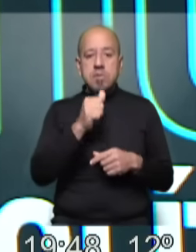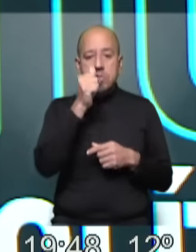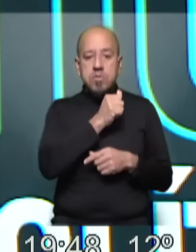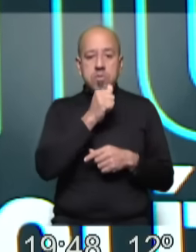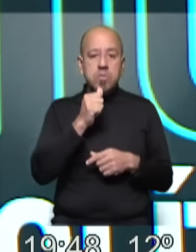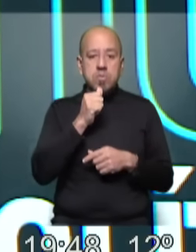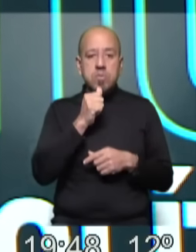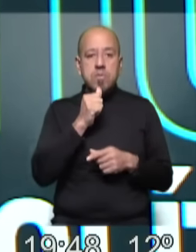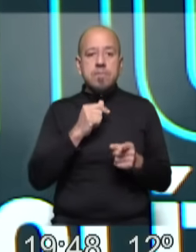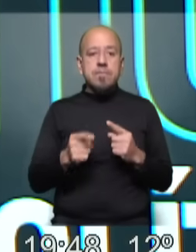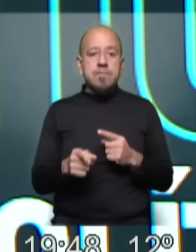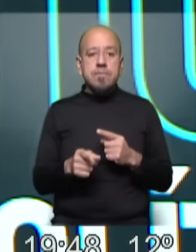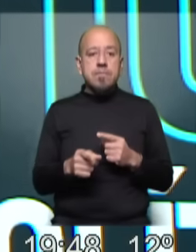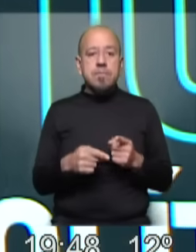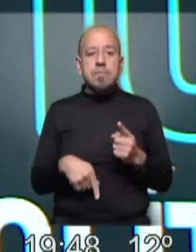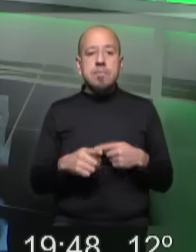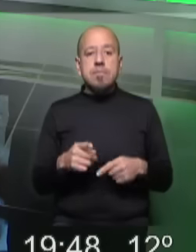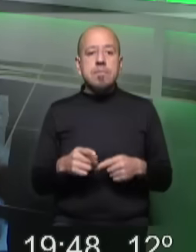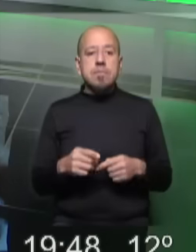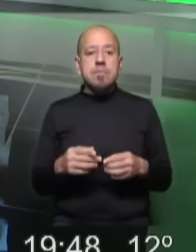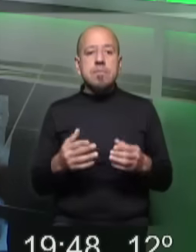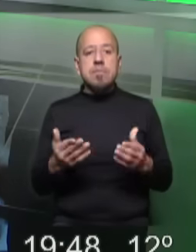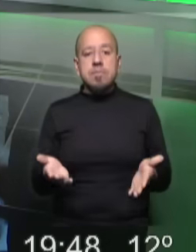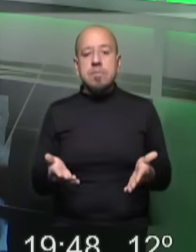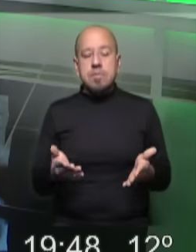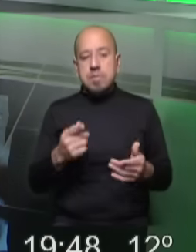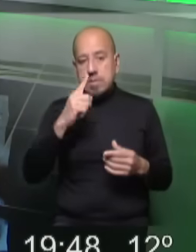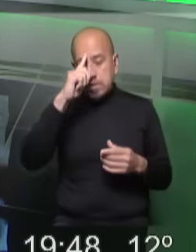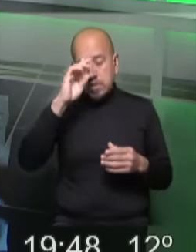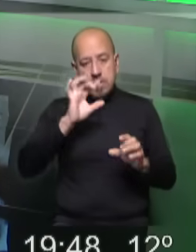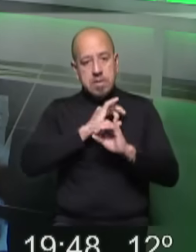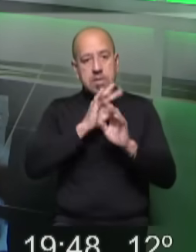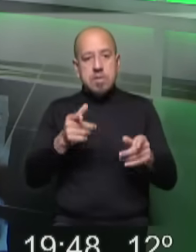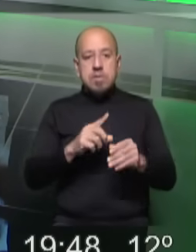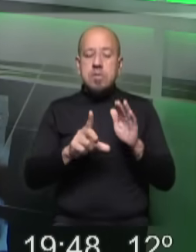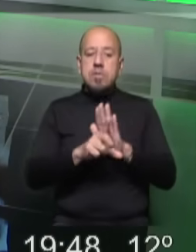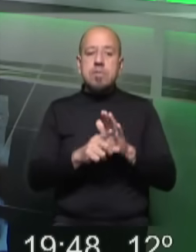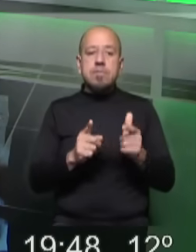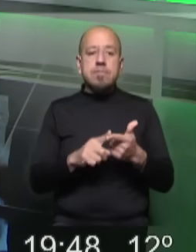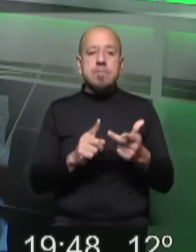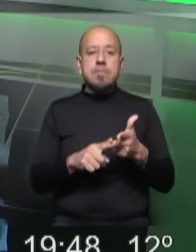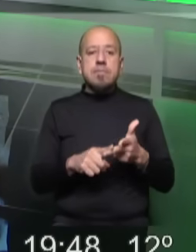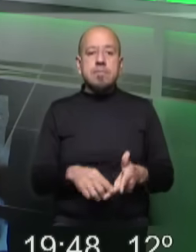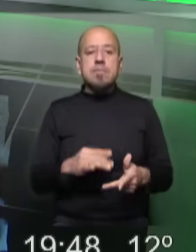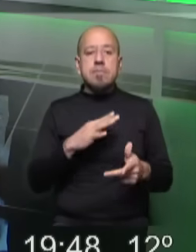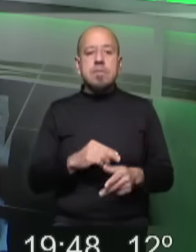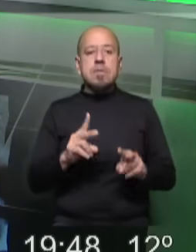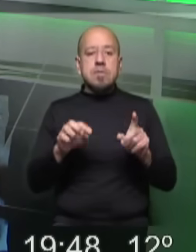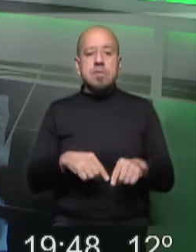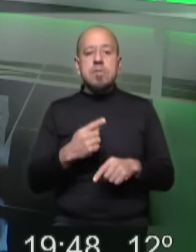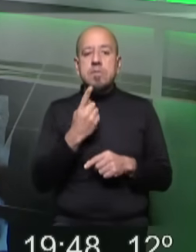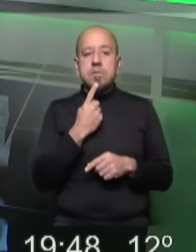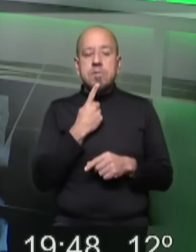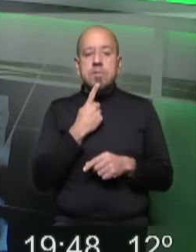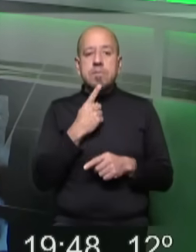buscaba que están todas en un límite muy claro eh de Lo legal eh Hay un tema de decisiones políticas